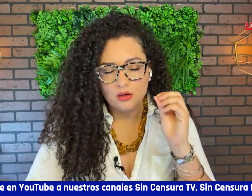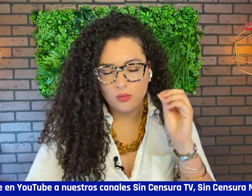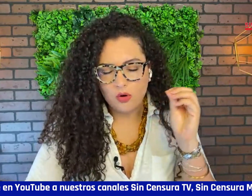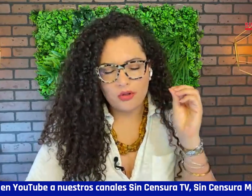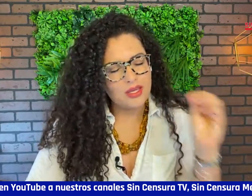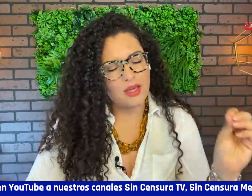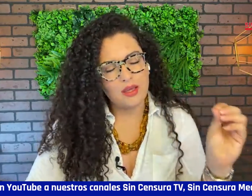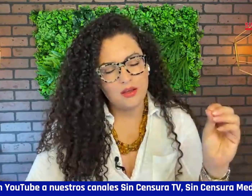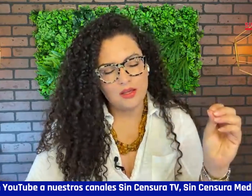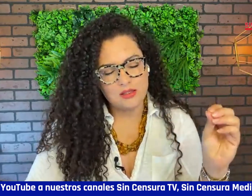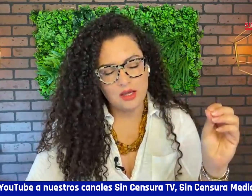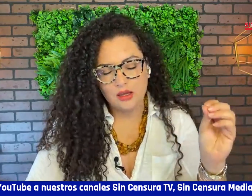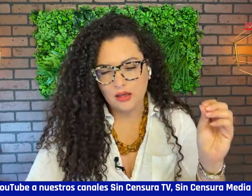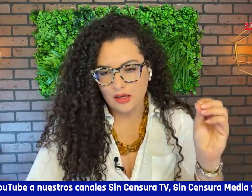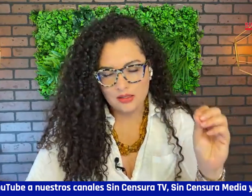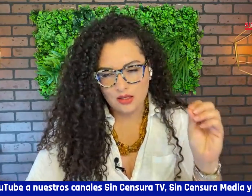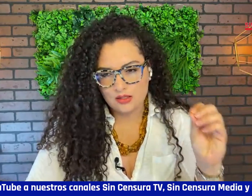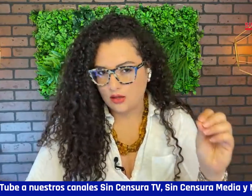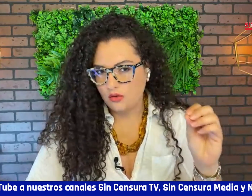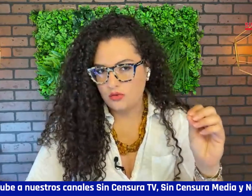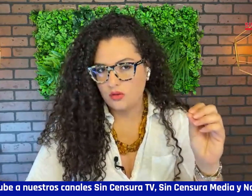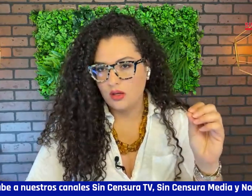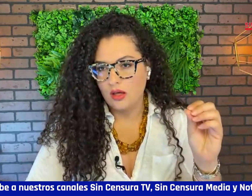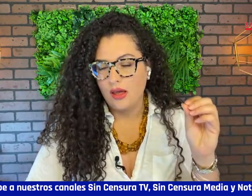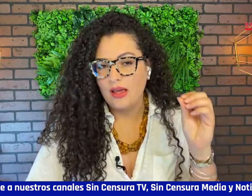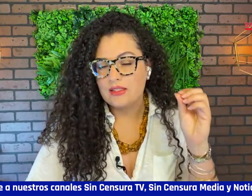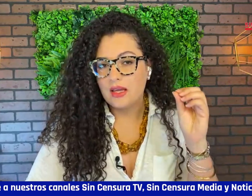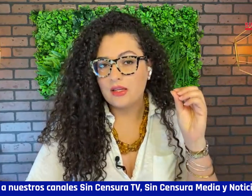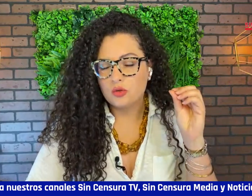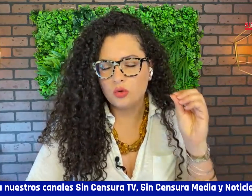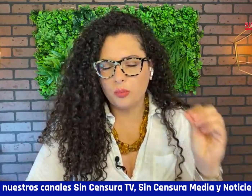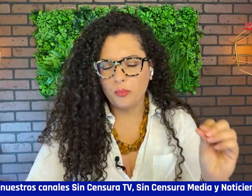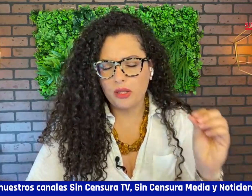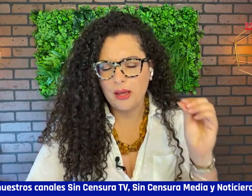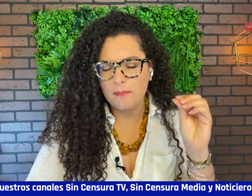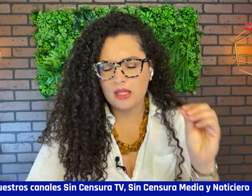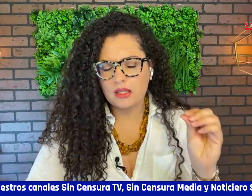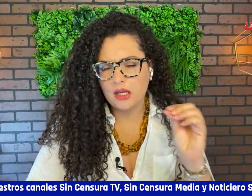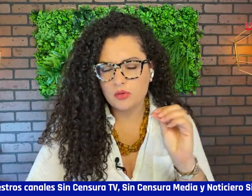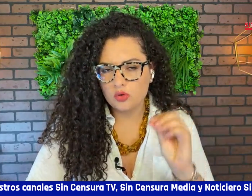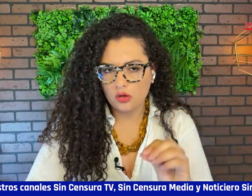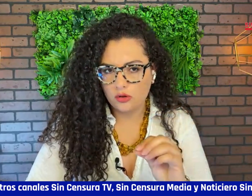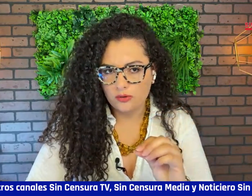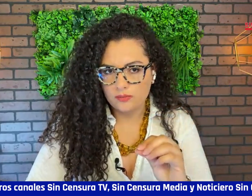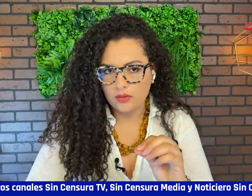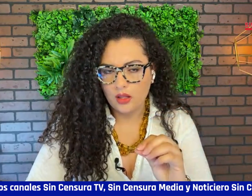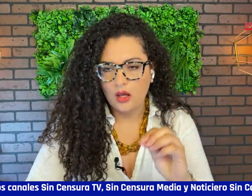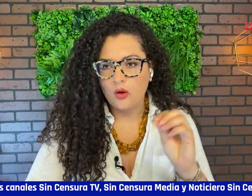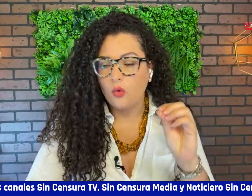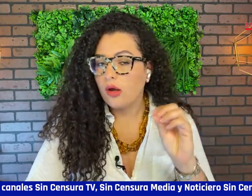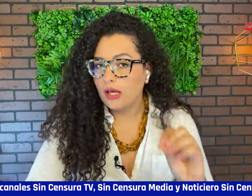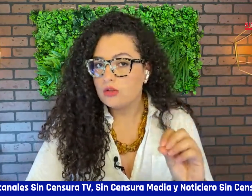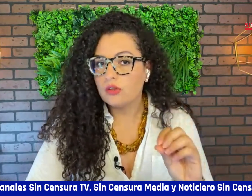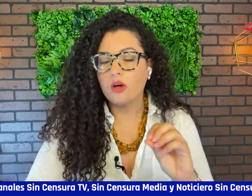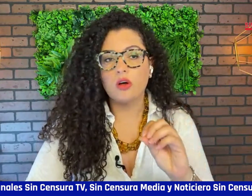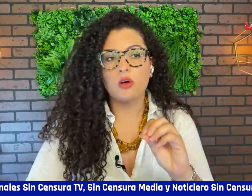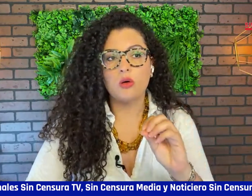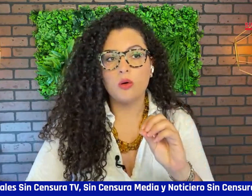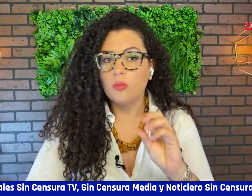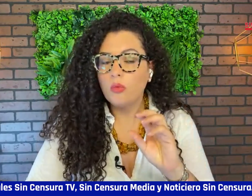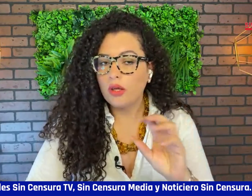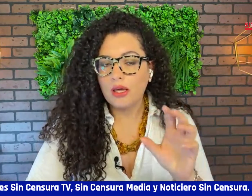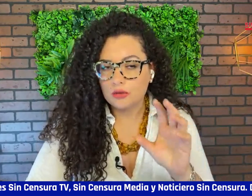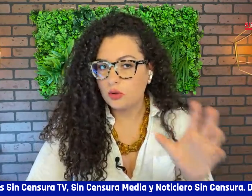que, como lo dije hace casi 3 años, es estúpidamente absurdo. Un